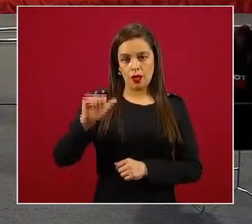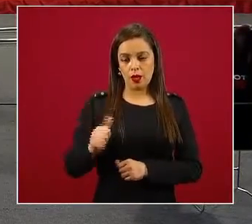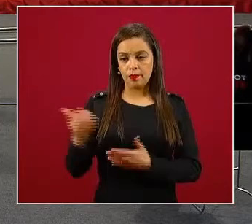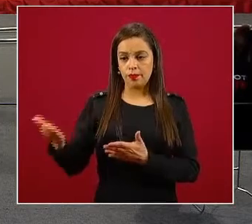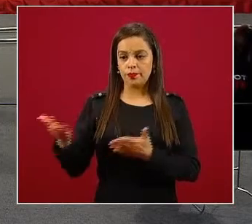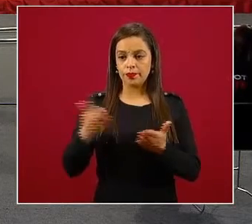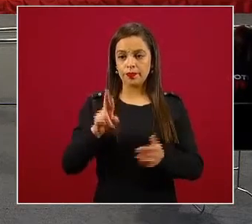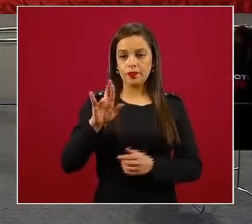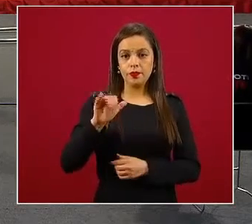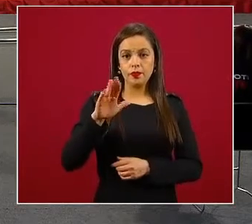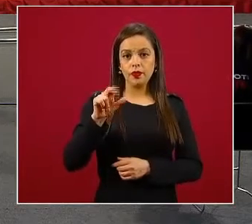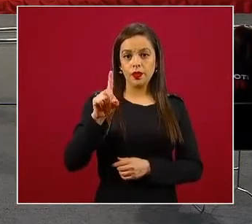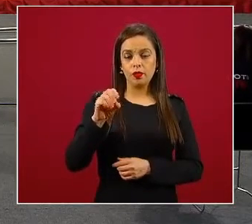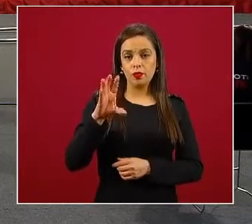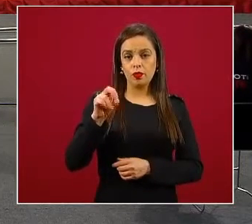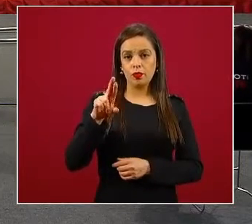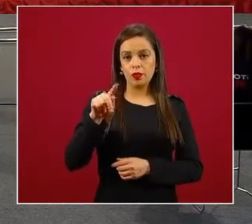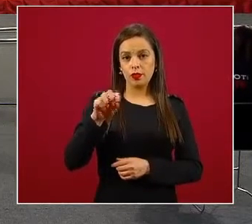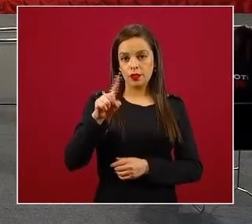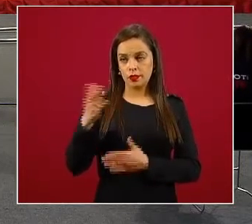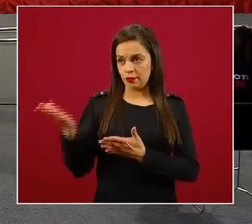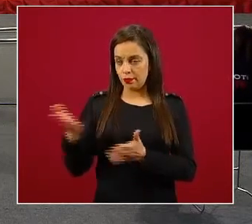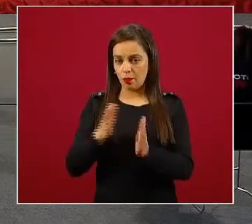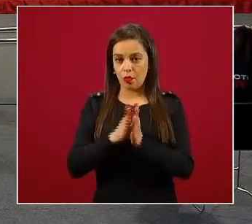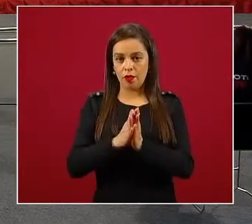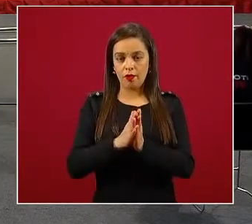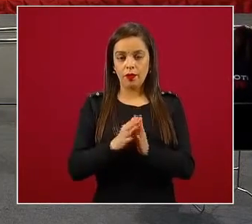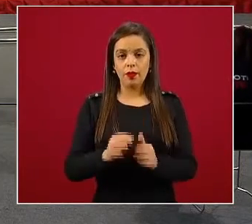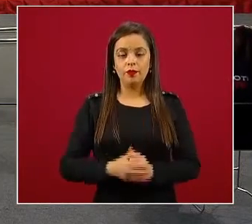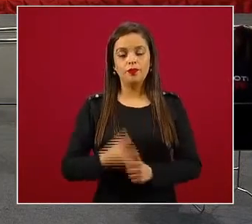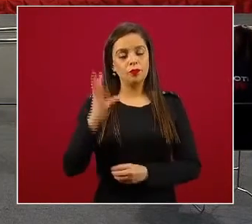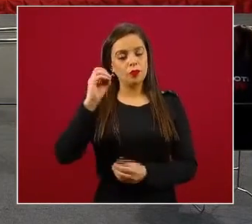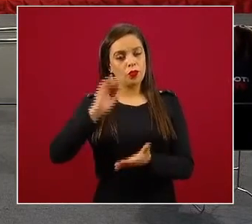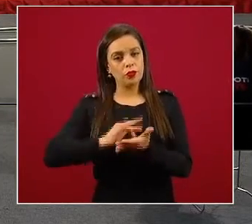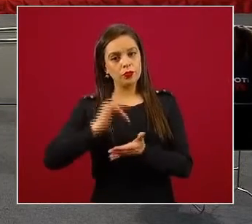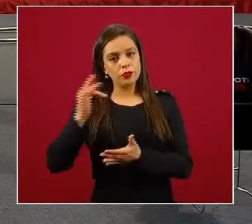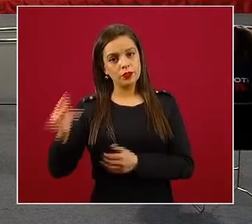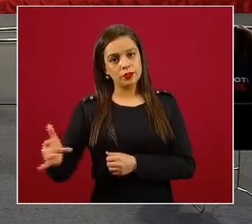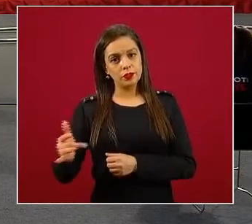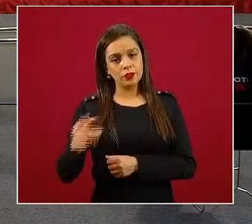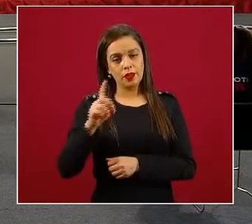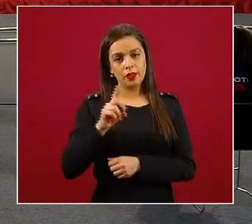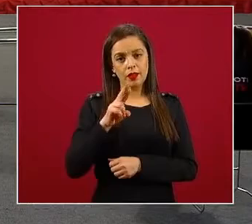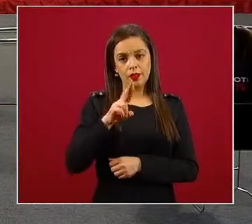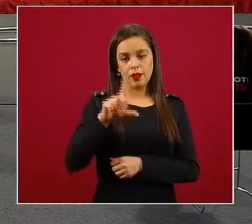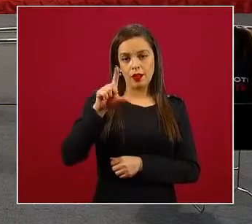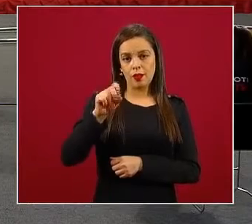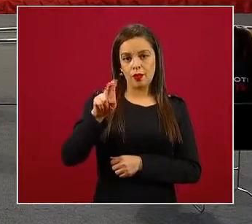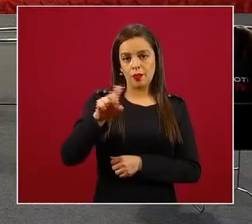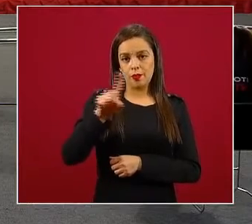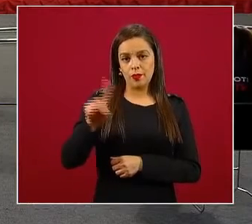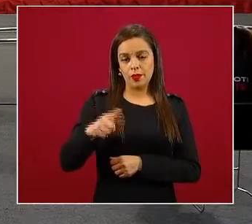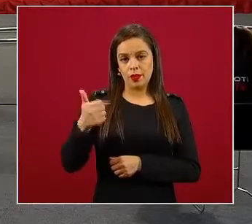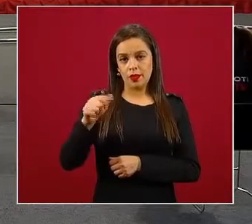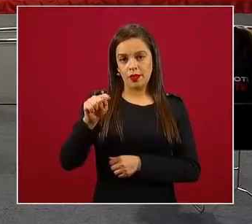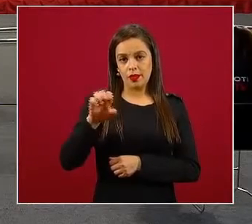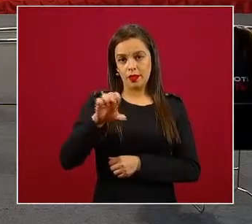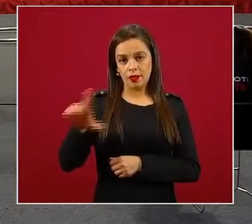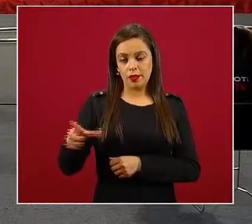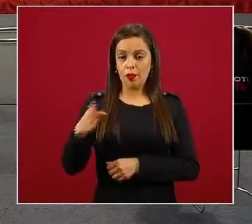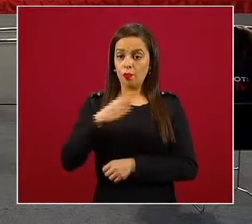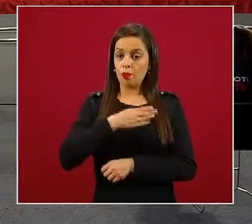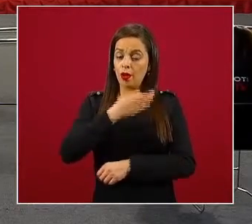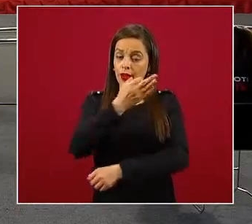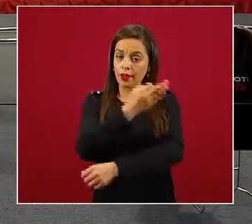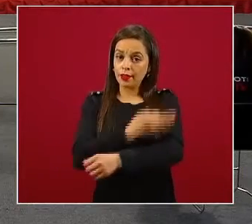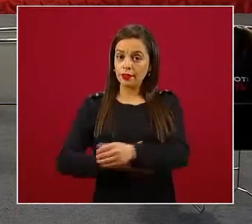Cortés, director de Promoción de la Salud, por favor. Muchas gracias, doctor López-Gatell. En esta ocasión, muy buenas tardes